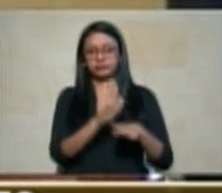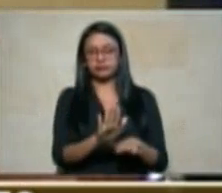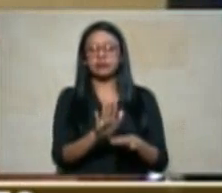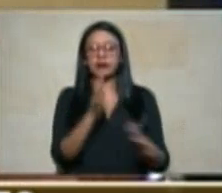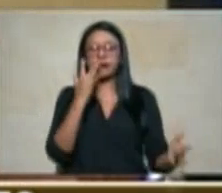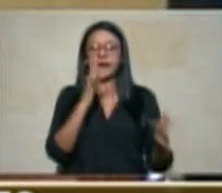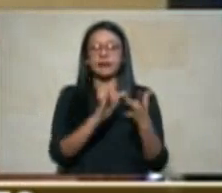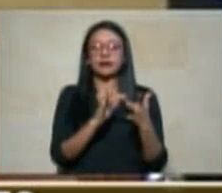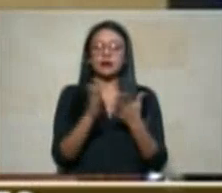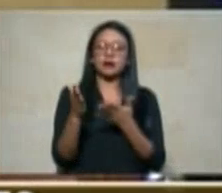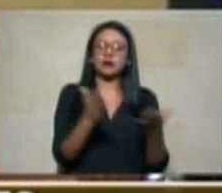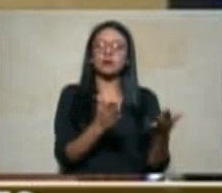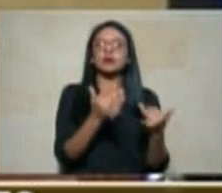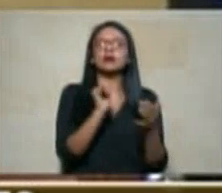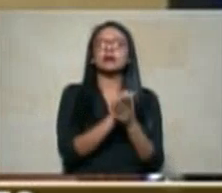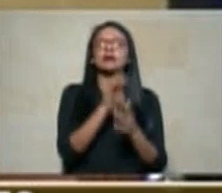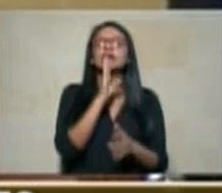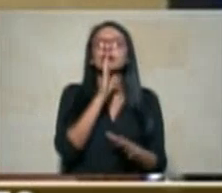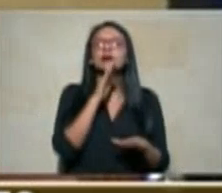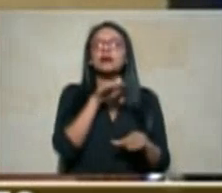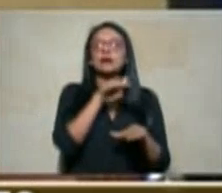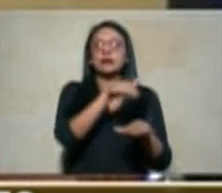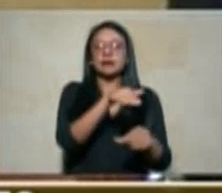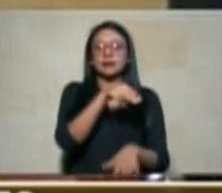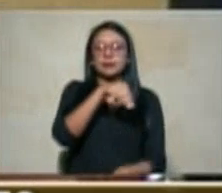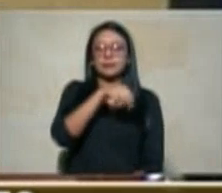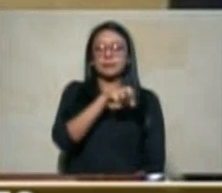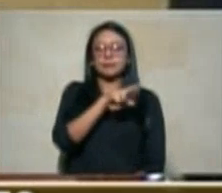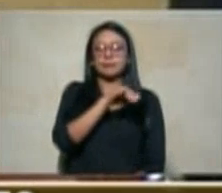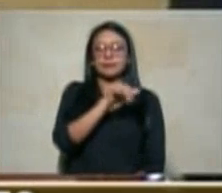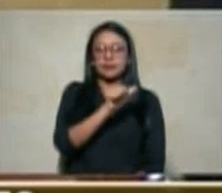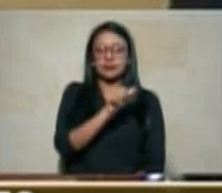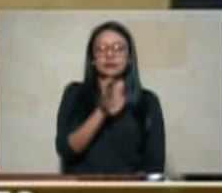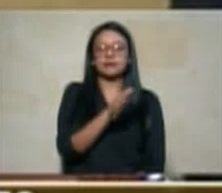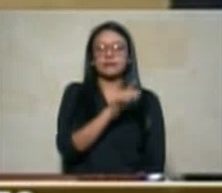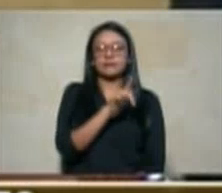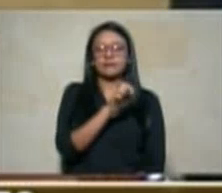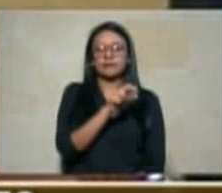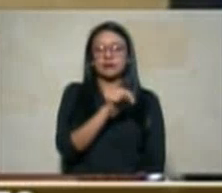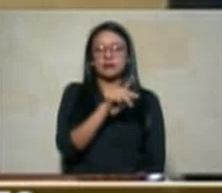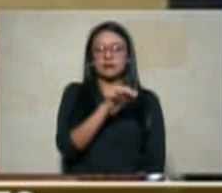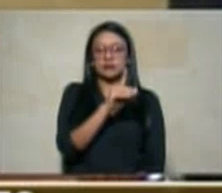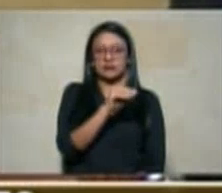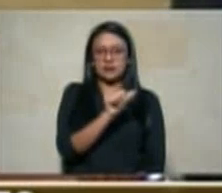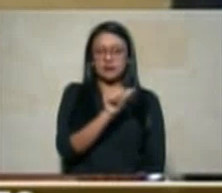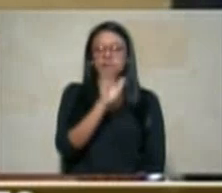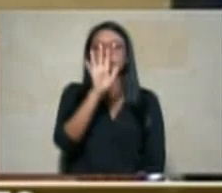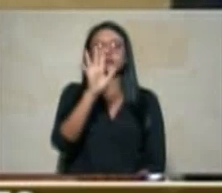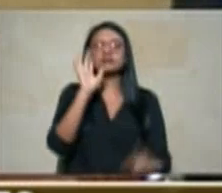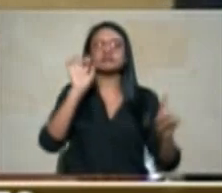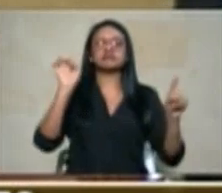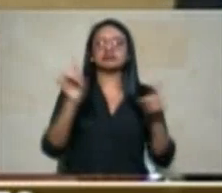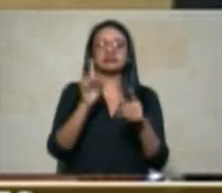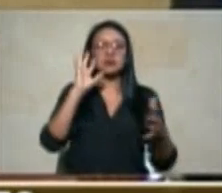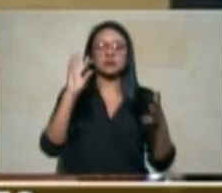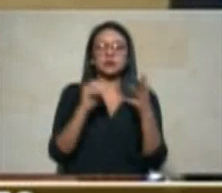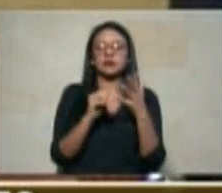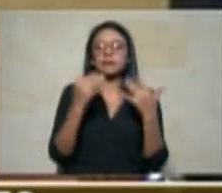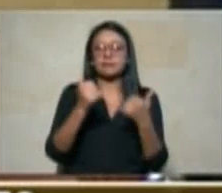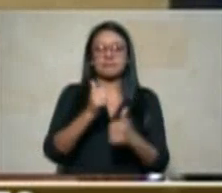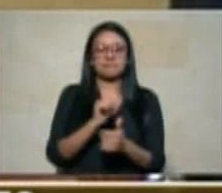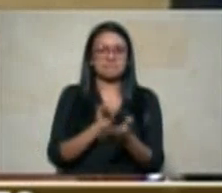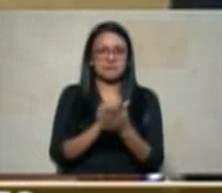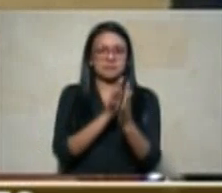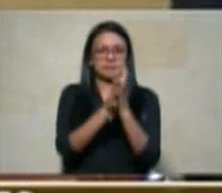Fernanda Cabal, para que haga sus conclusiones sobre el mismo. Representante, por favor, tiene el uso de la palabra.